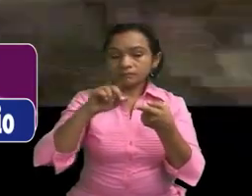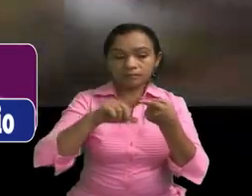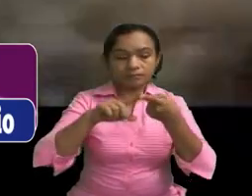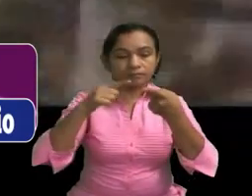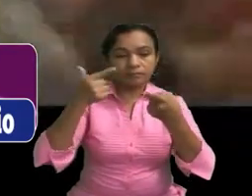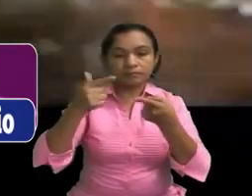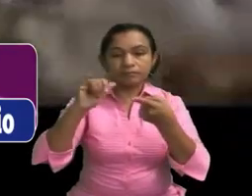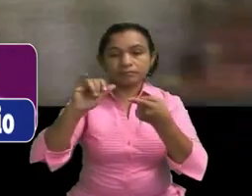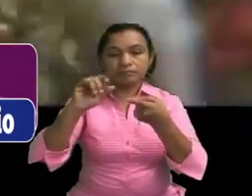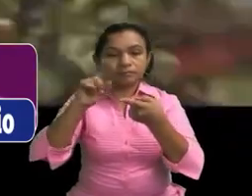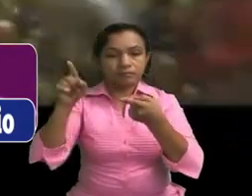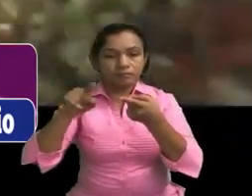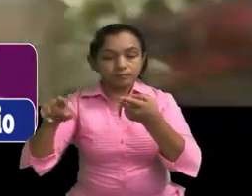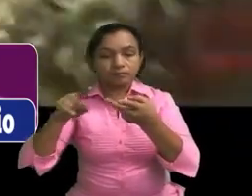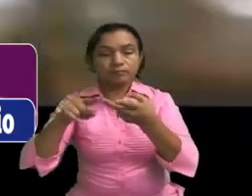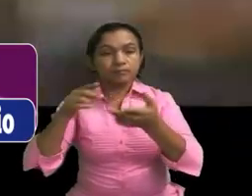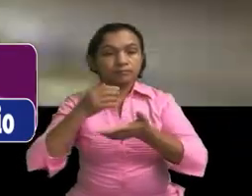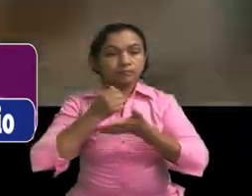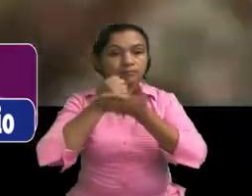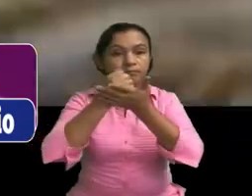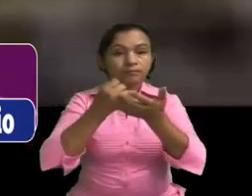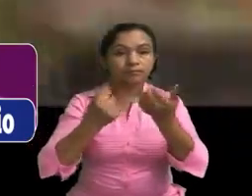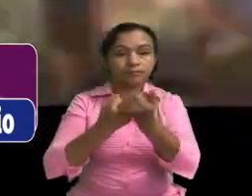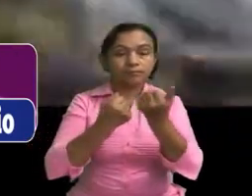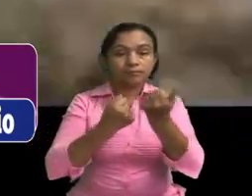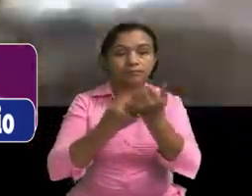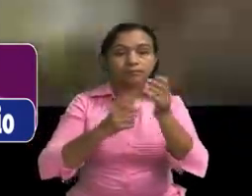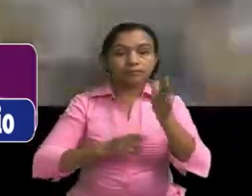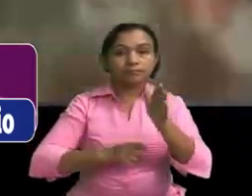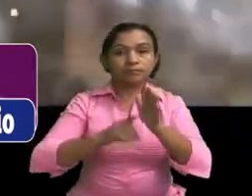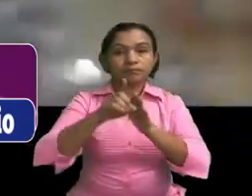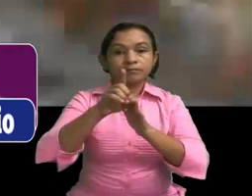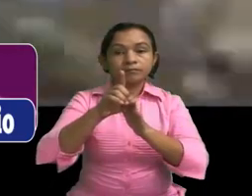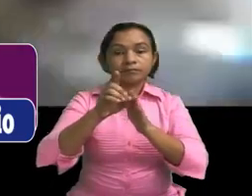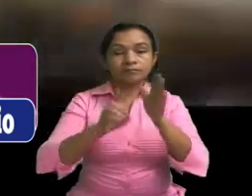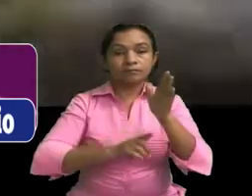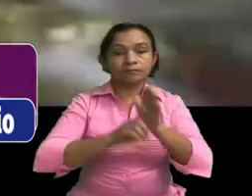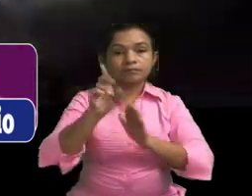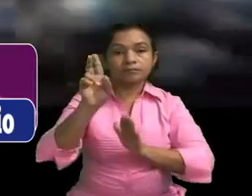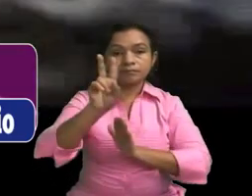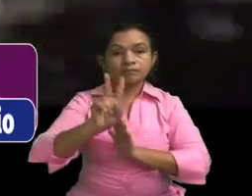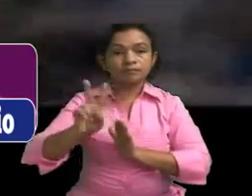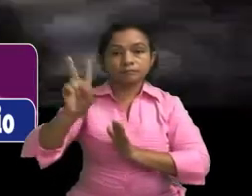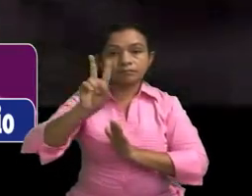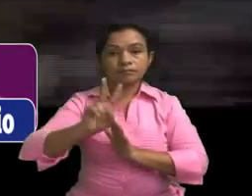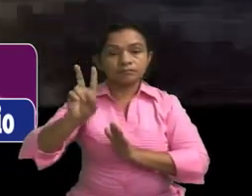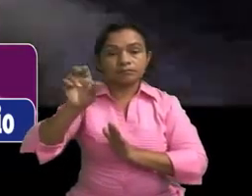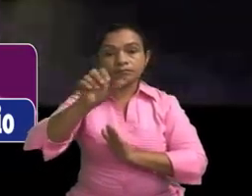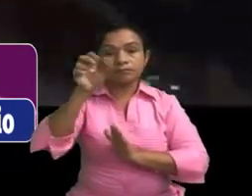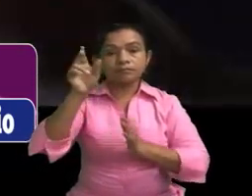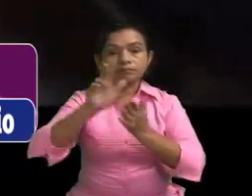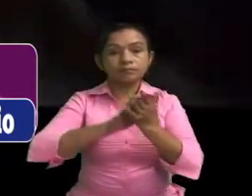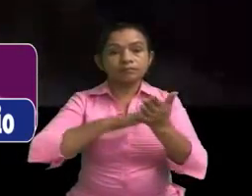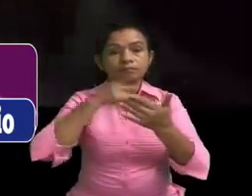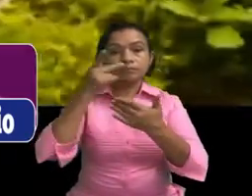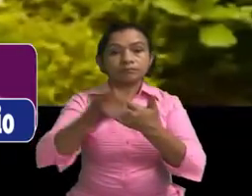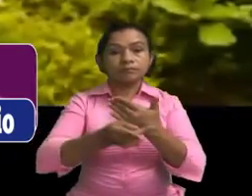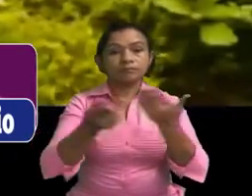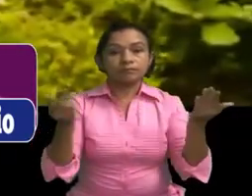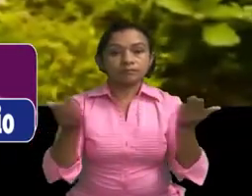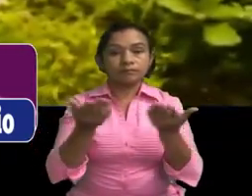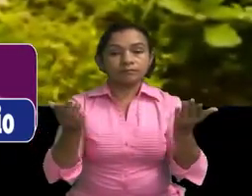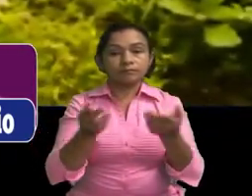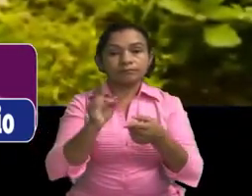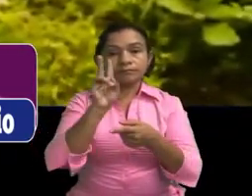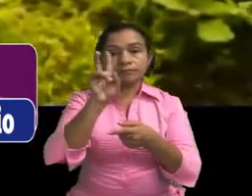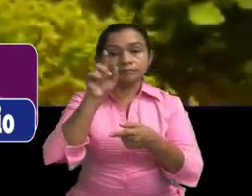y de Euroclima, nosotros vamos a desarrollar con el Fondo de Desarrollo Verde otro programa, que ese es como